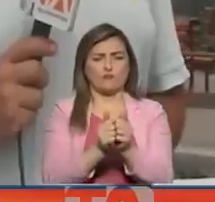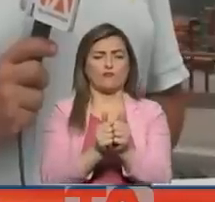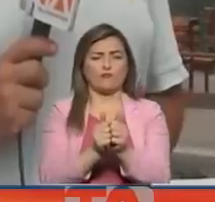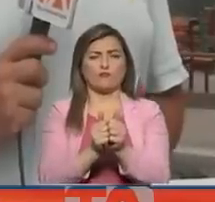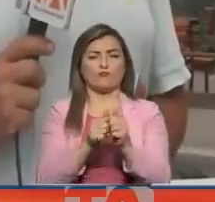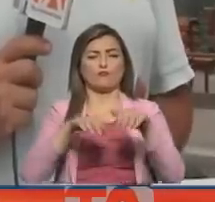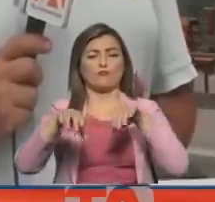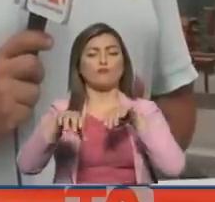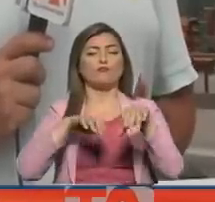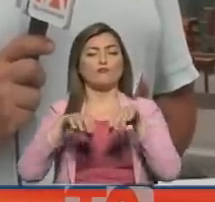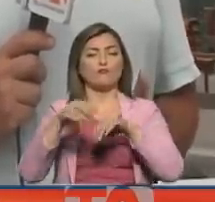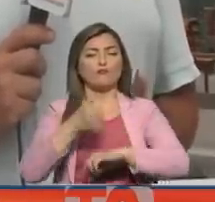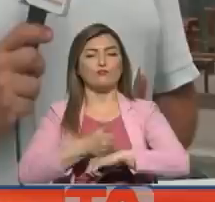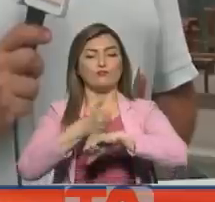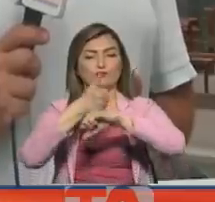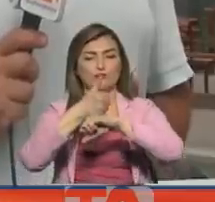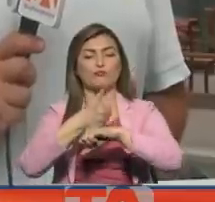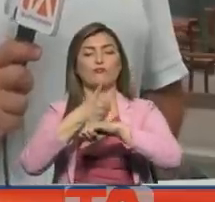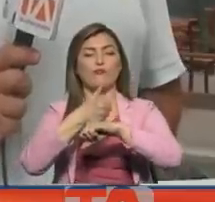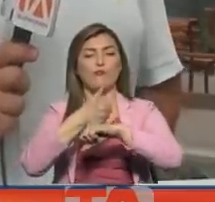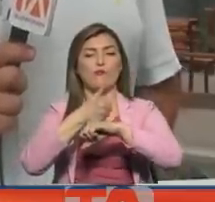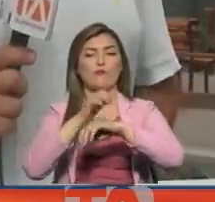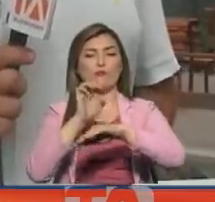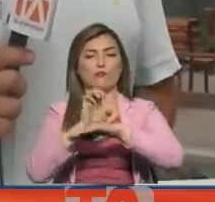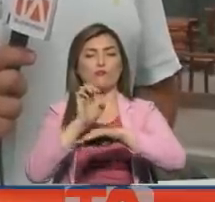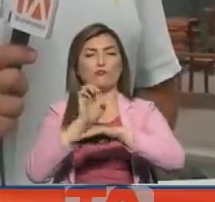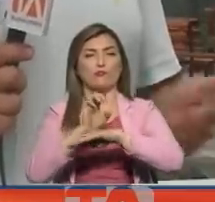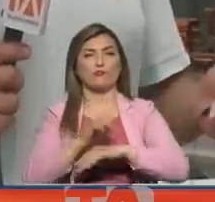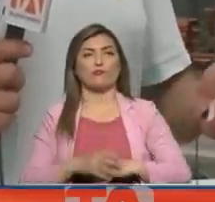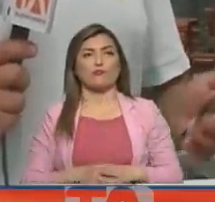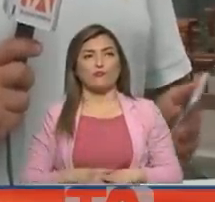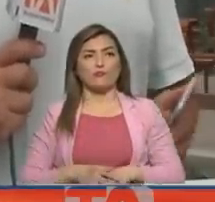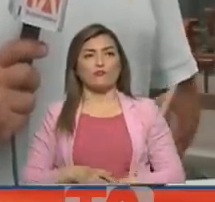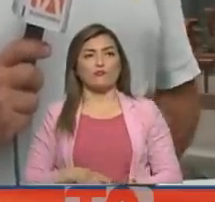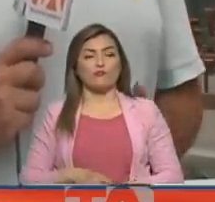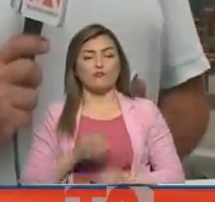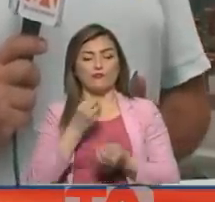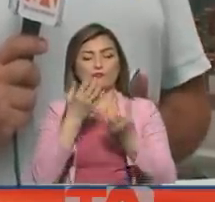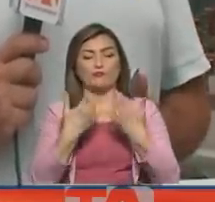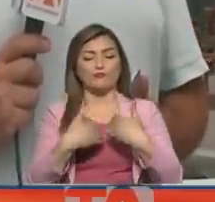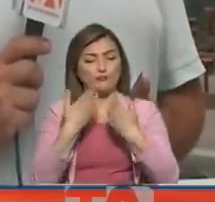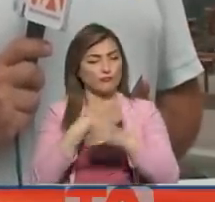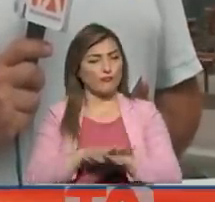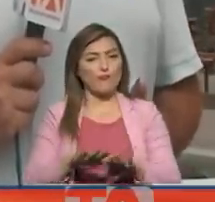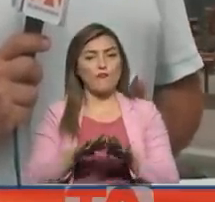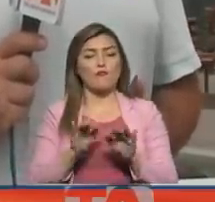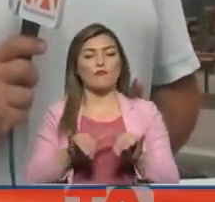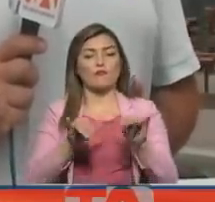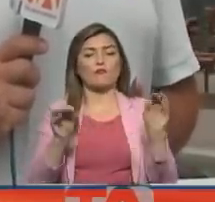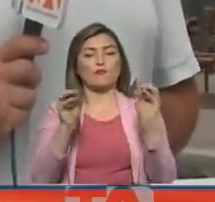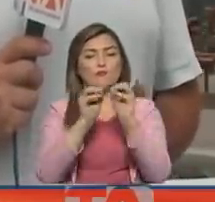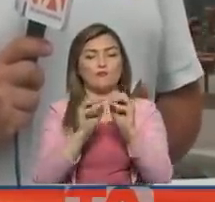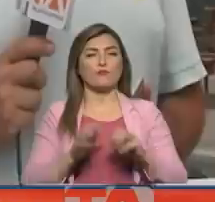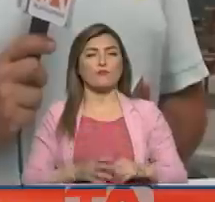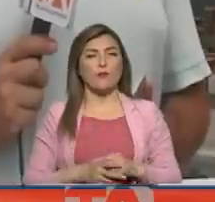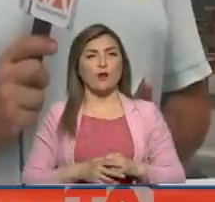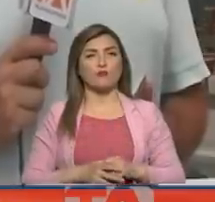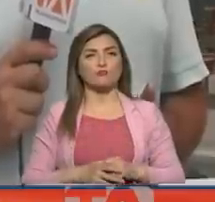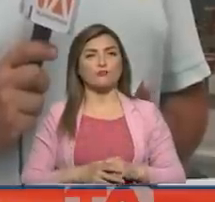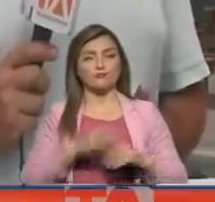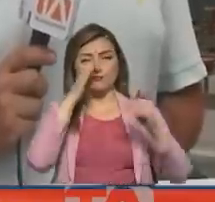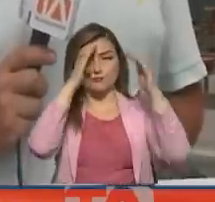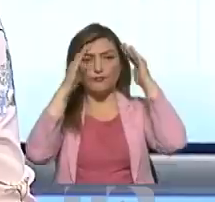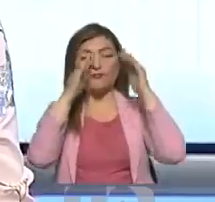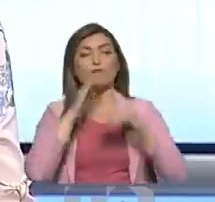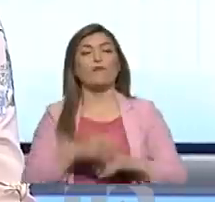la coordinación de las autoridades del país. Hasta aquí el informe. Volvemos a estudios desde Galápagos.